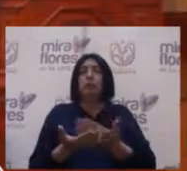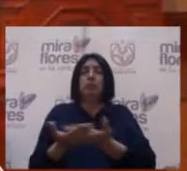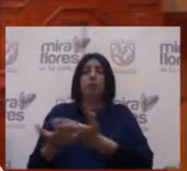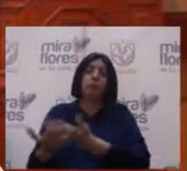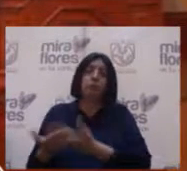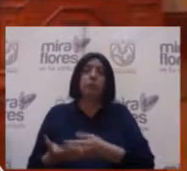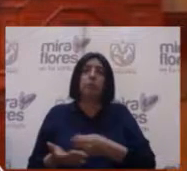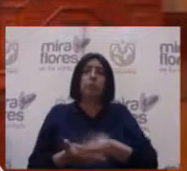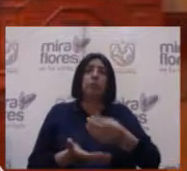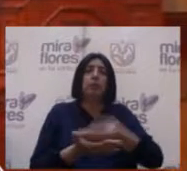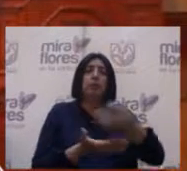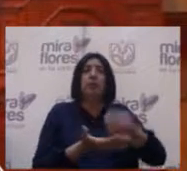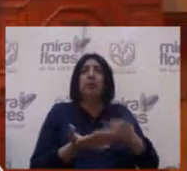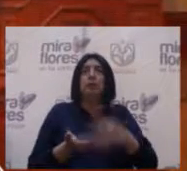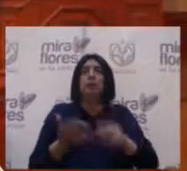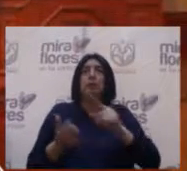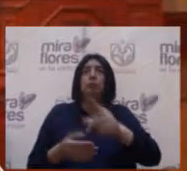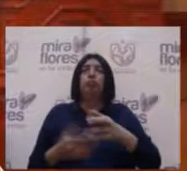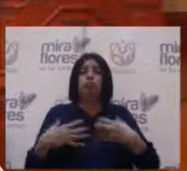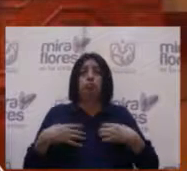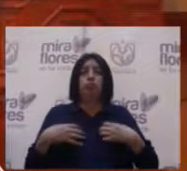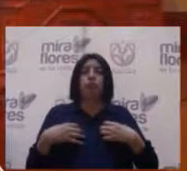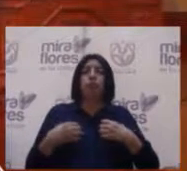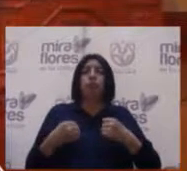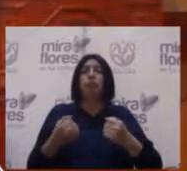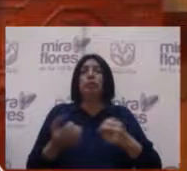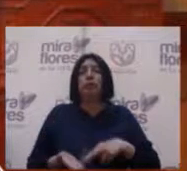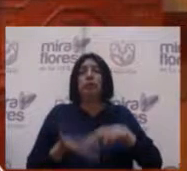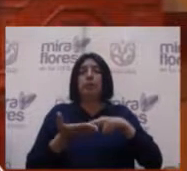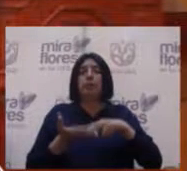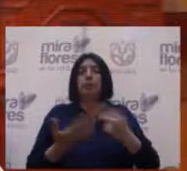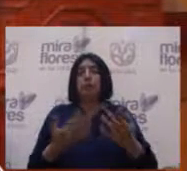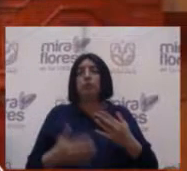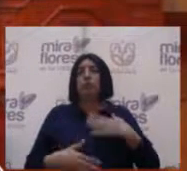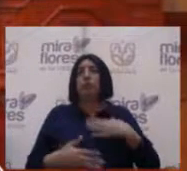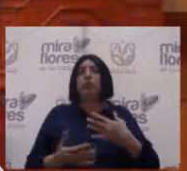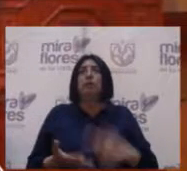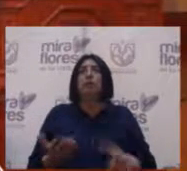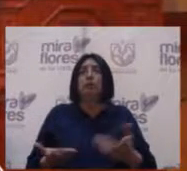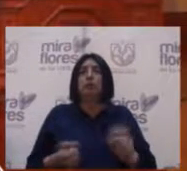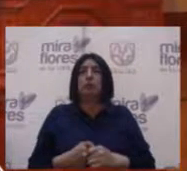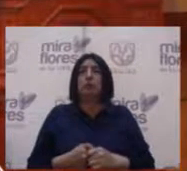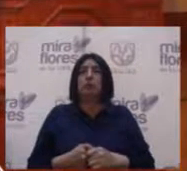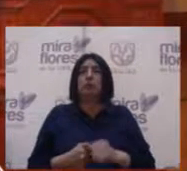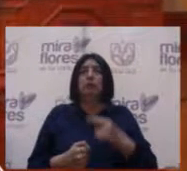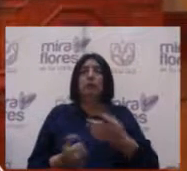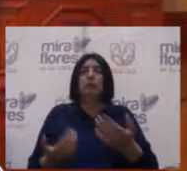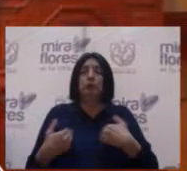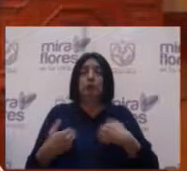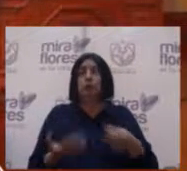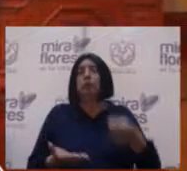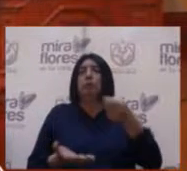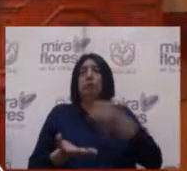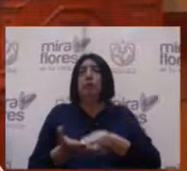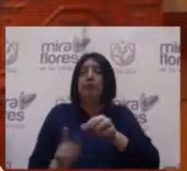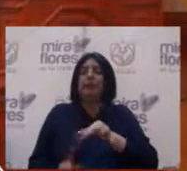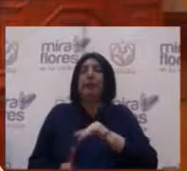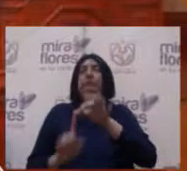por los gastos efectuados que demanda su recuperación y rehabilitación física, precisándose que constituye una subvención